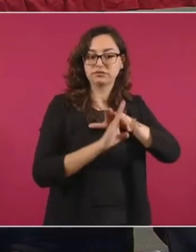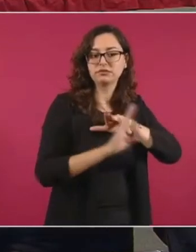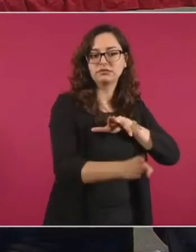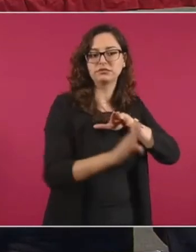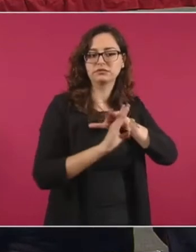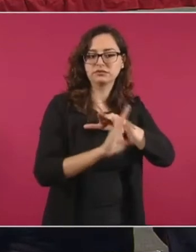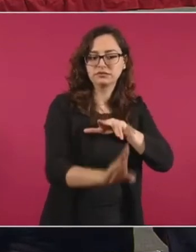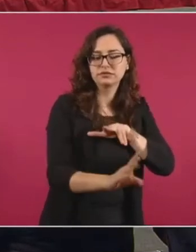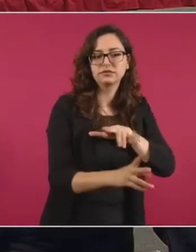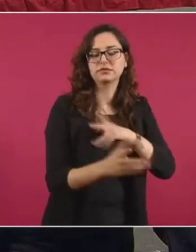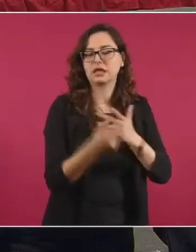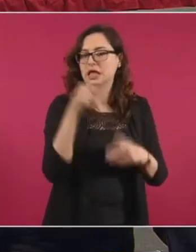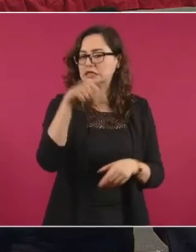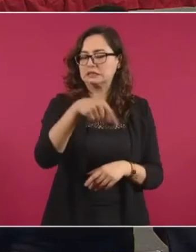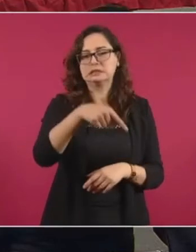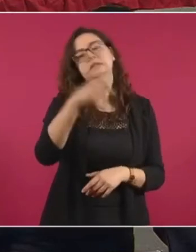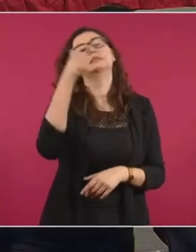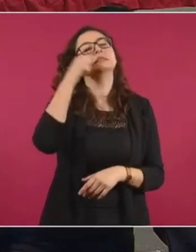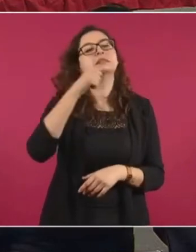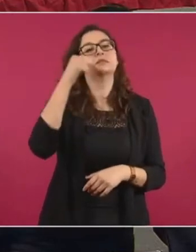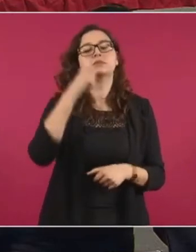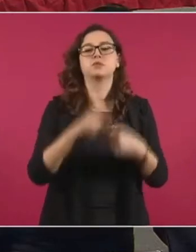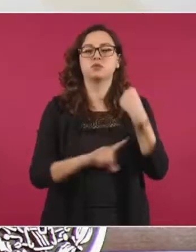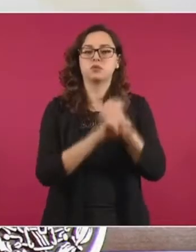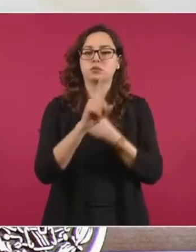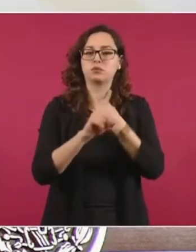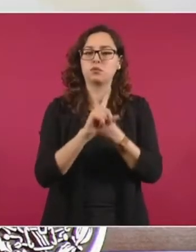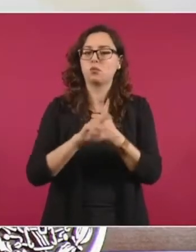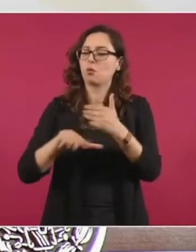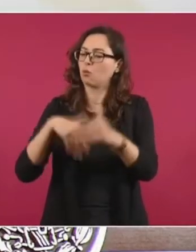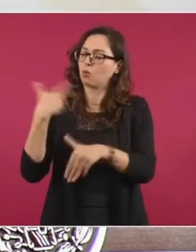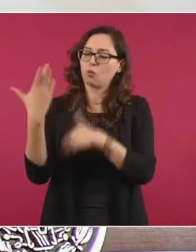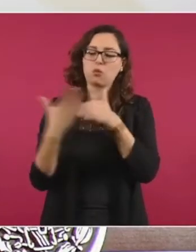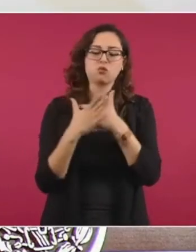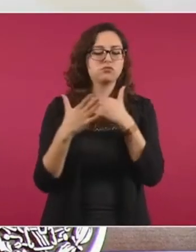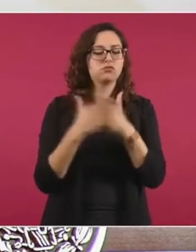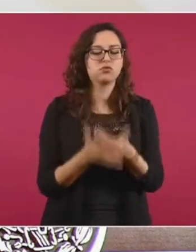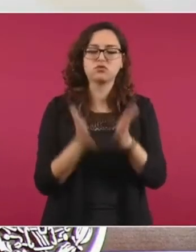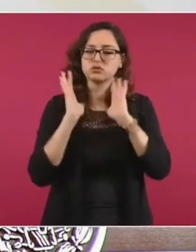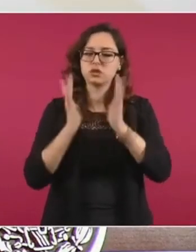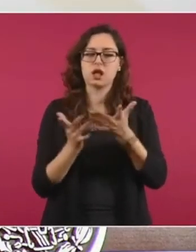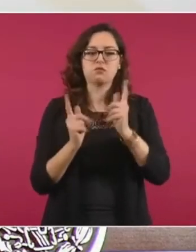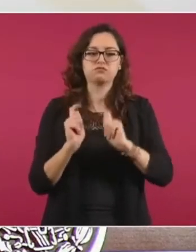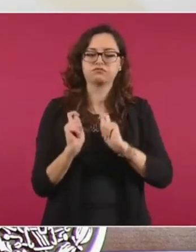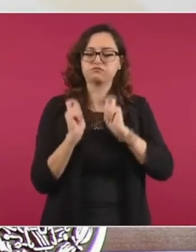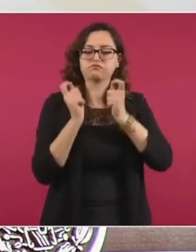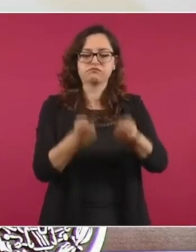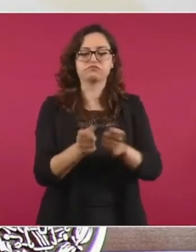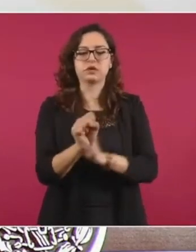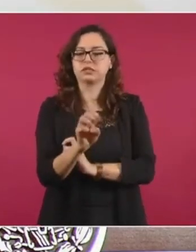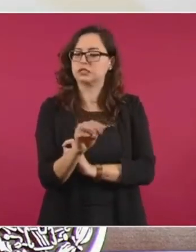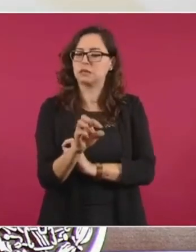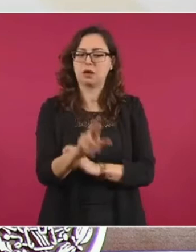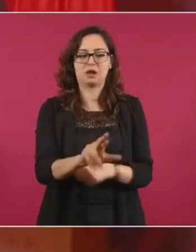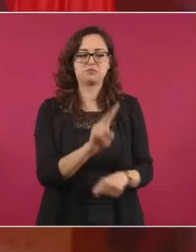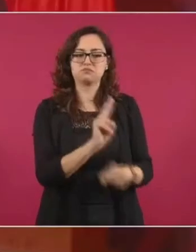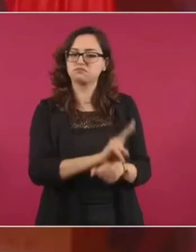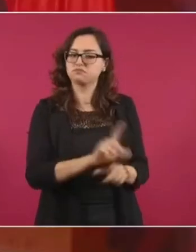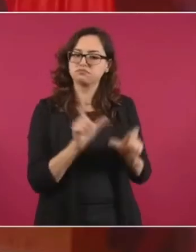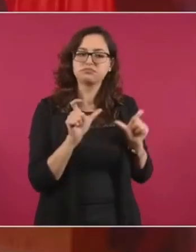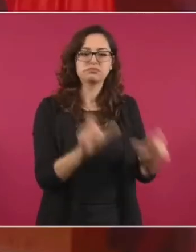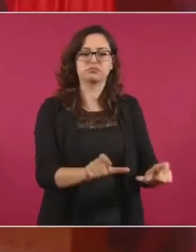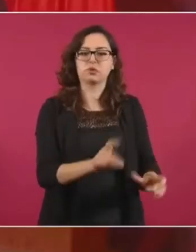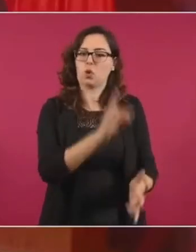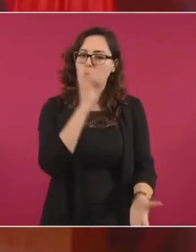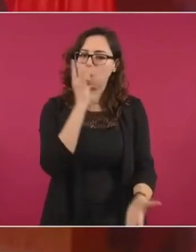cual próximamente la única institución que operará en esta área será la Secretaría de Marina.